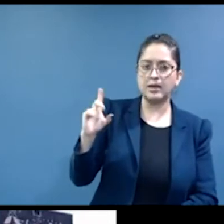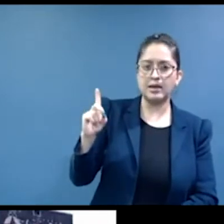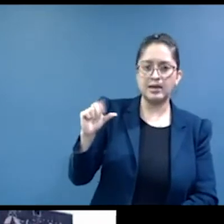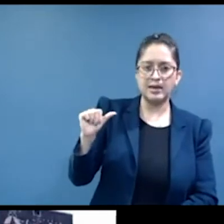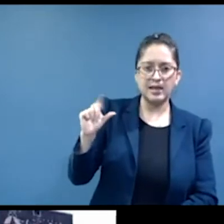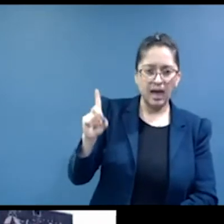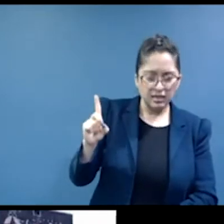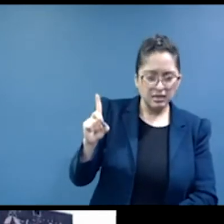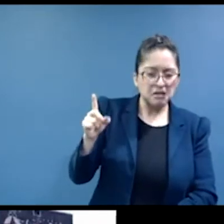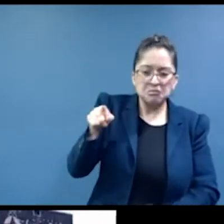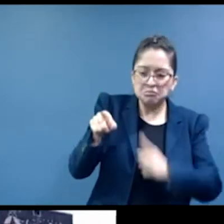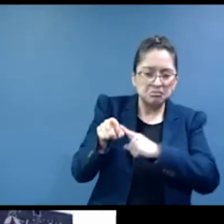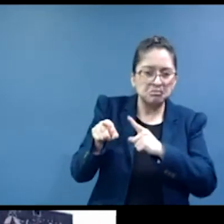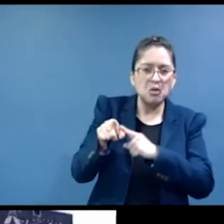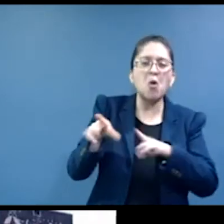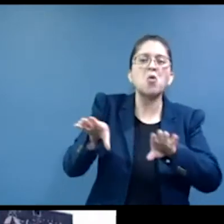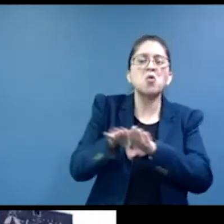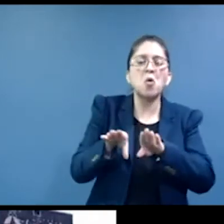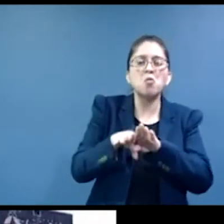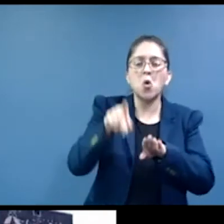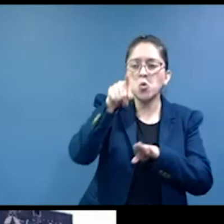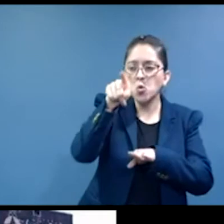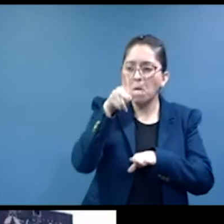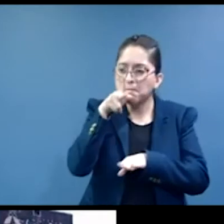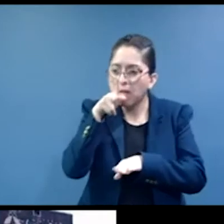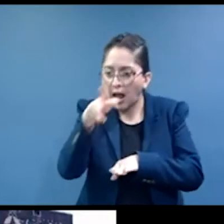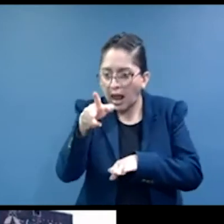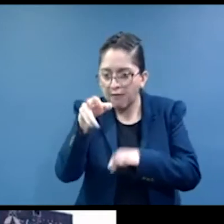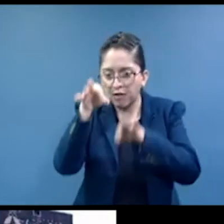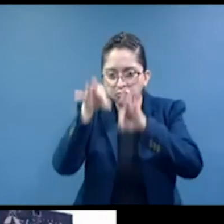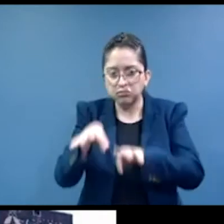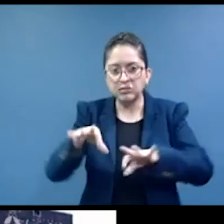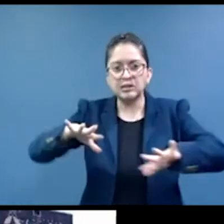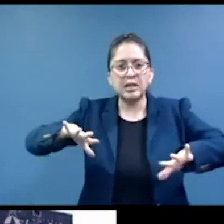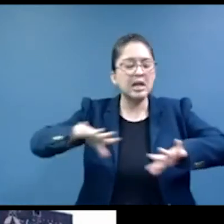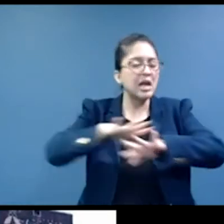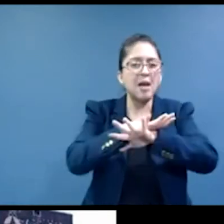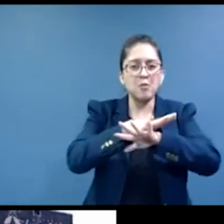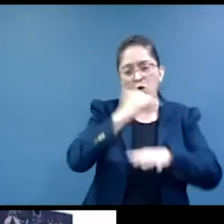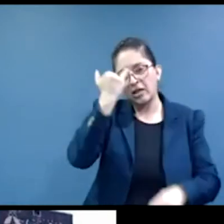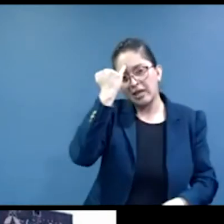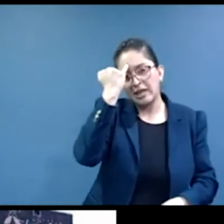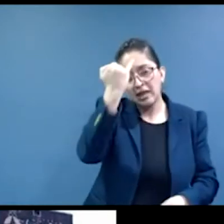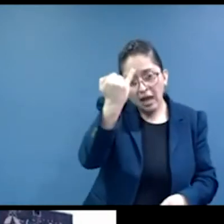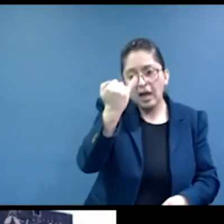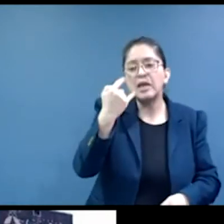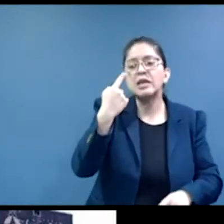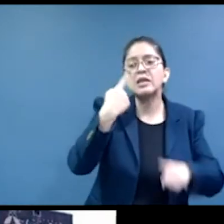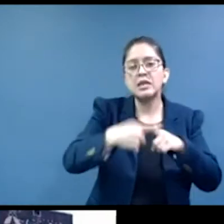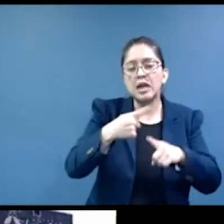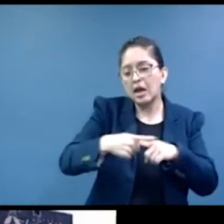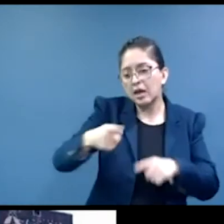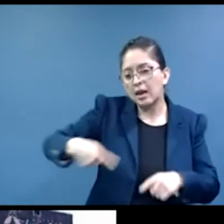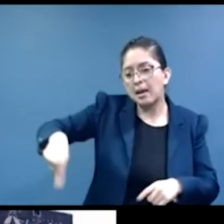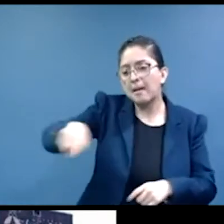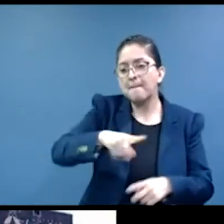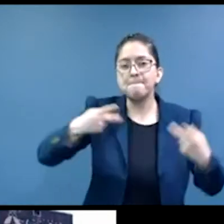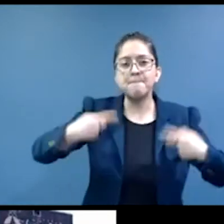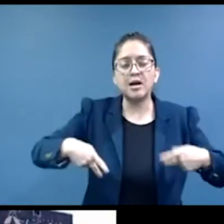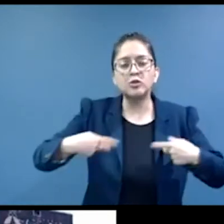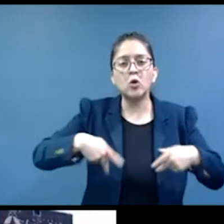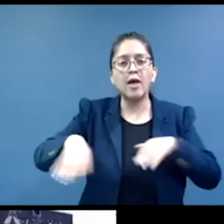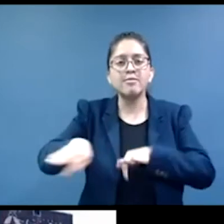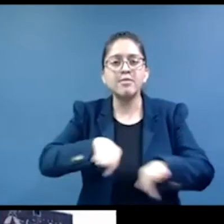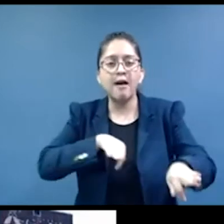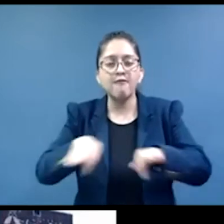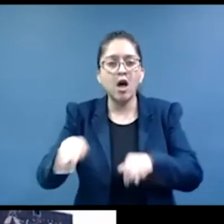pueda, digamos, tener este cambio de concepción respecto a lo que implica infertilidad? Porque al final es el propio personal de salud quien muchas veces influye en